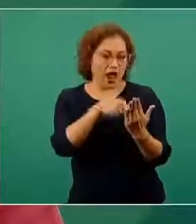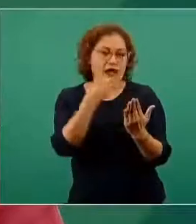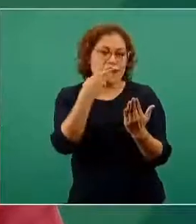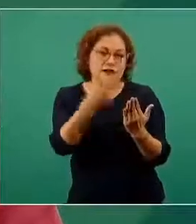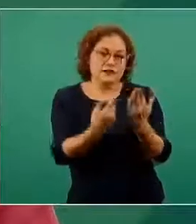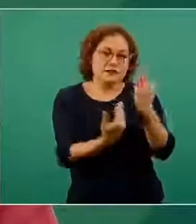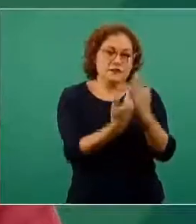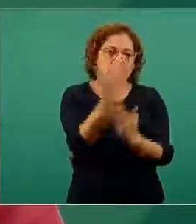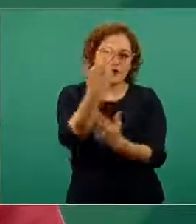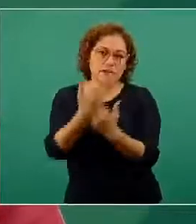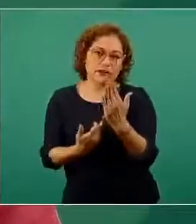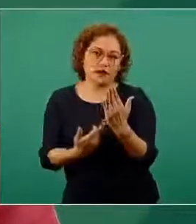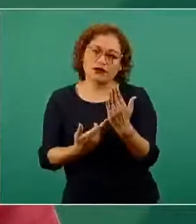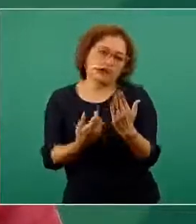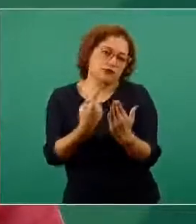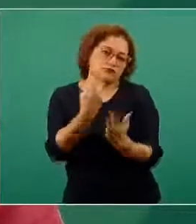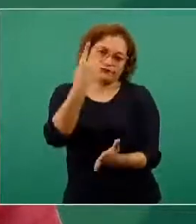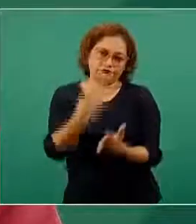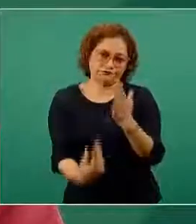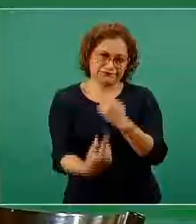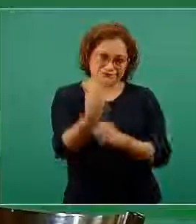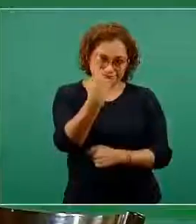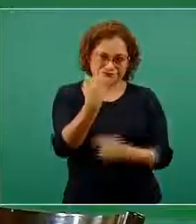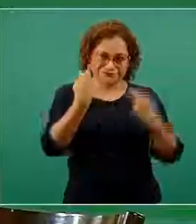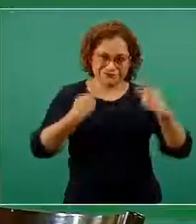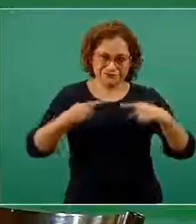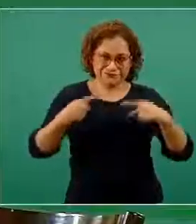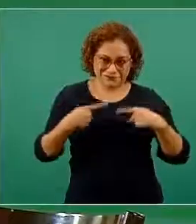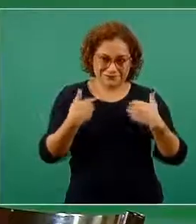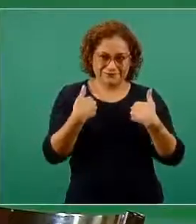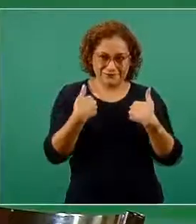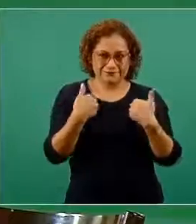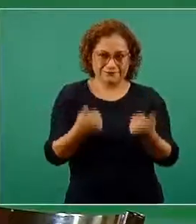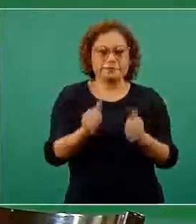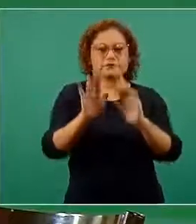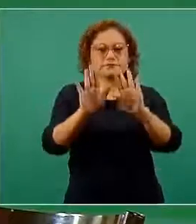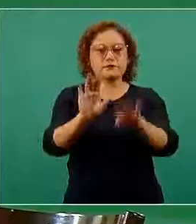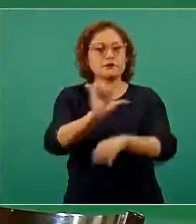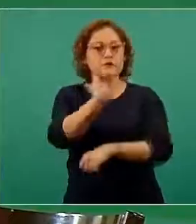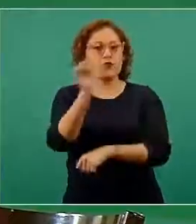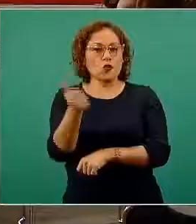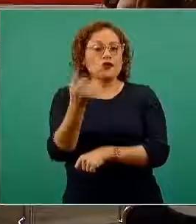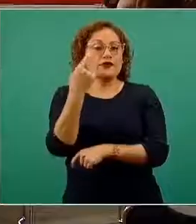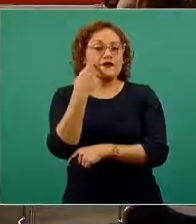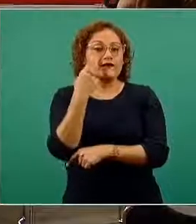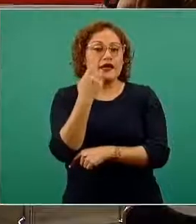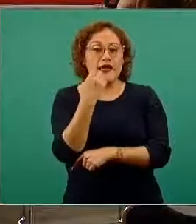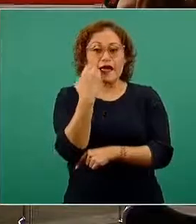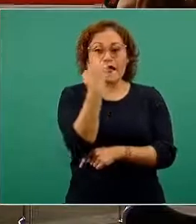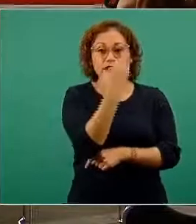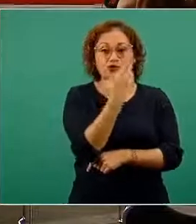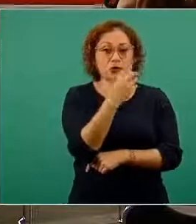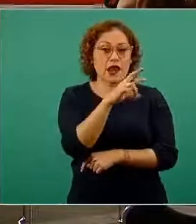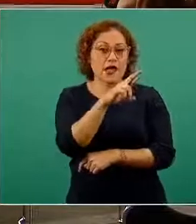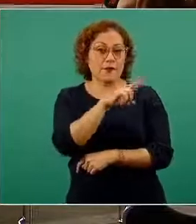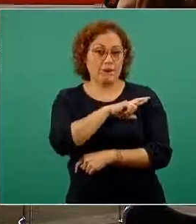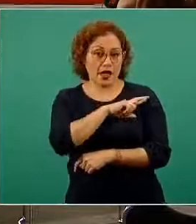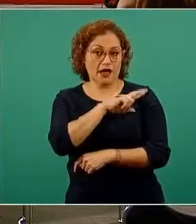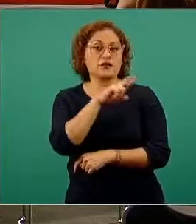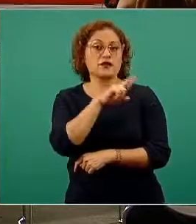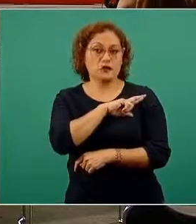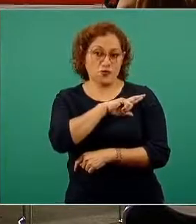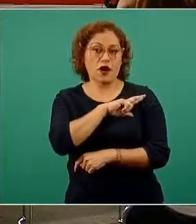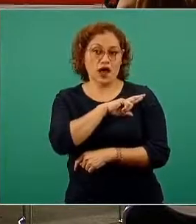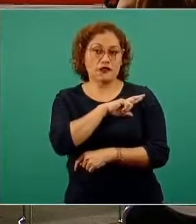cosa importante, se están incluyendo en el sector privado aquellas escuelas de todos los